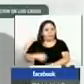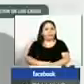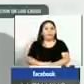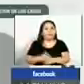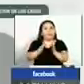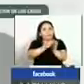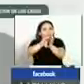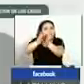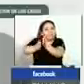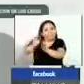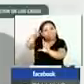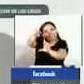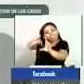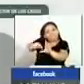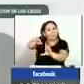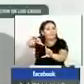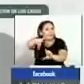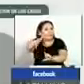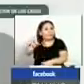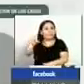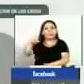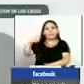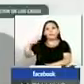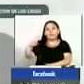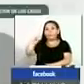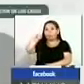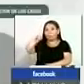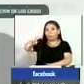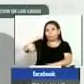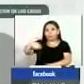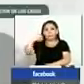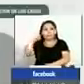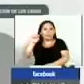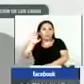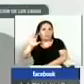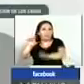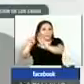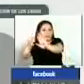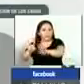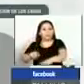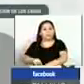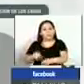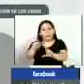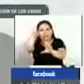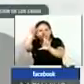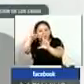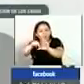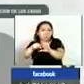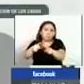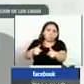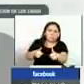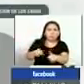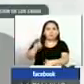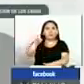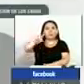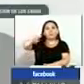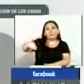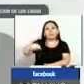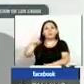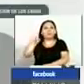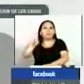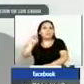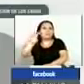En el caso de los moderados son 1.056. En la condición estable se encuentran 1.149.